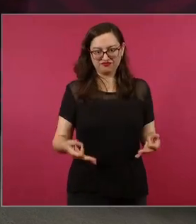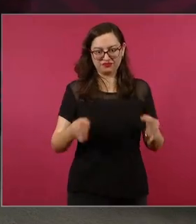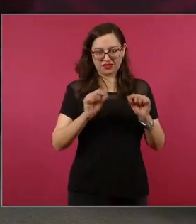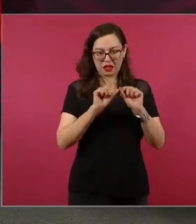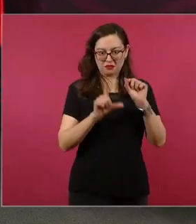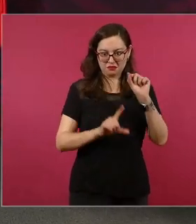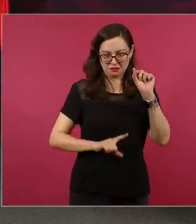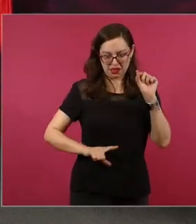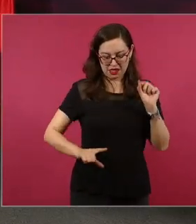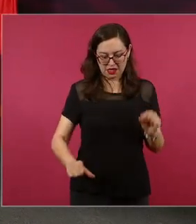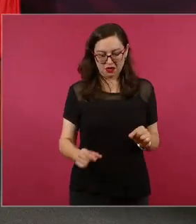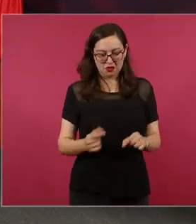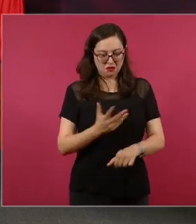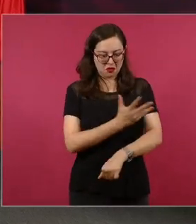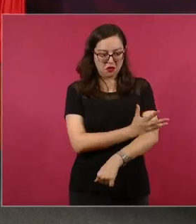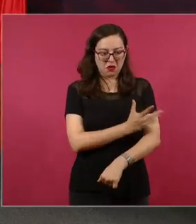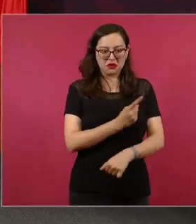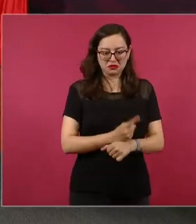pues